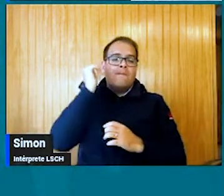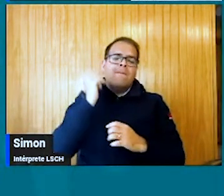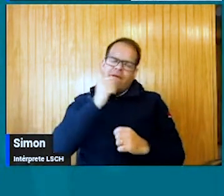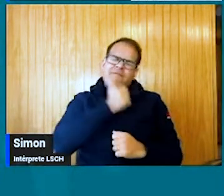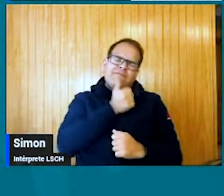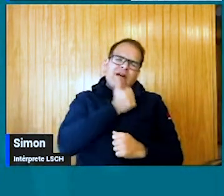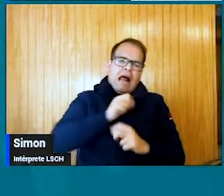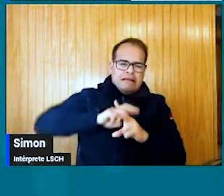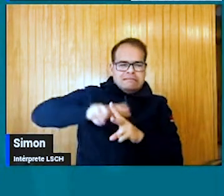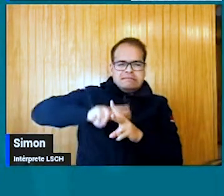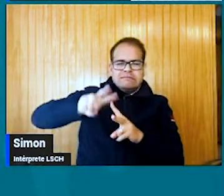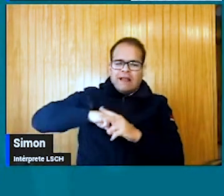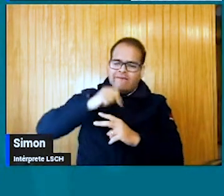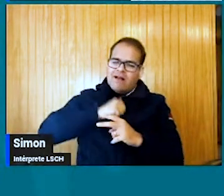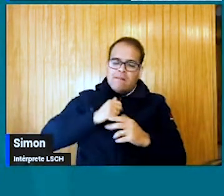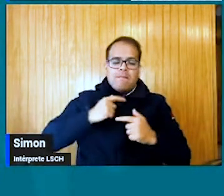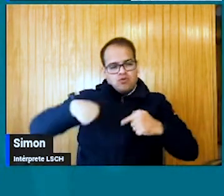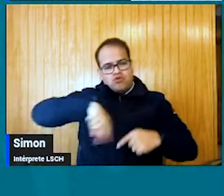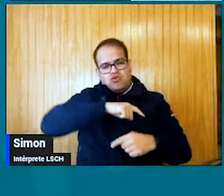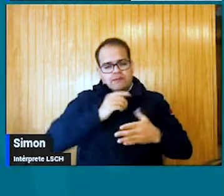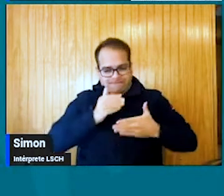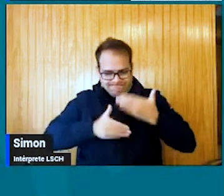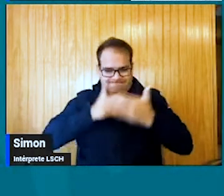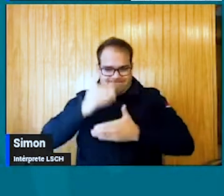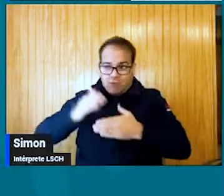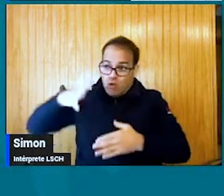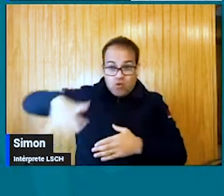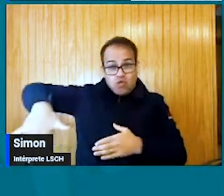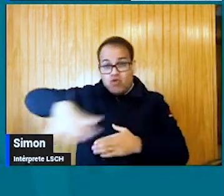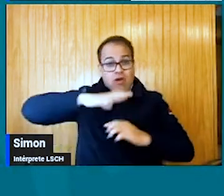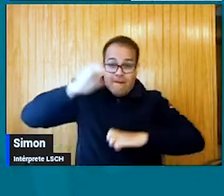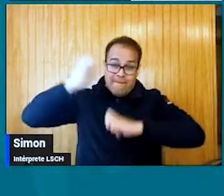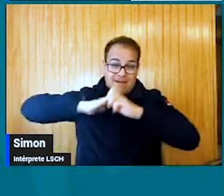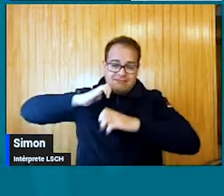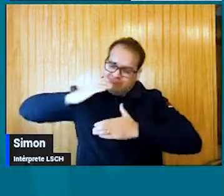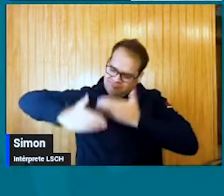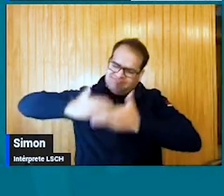hemos avanzado harto. Toda la industria, en realidad, no solo nosotros.